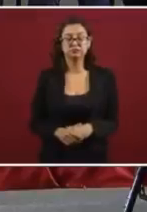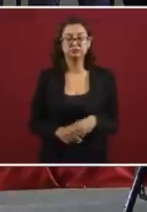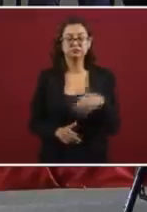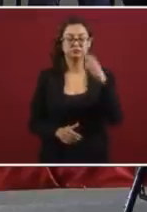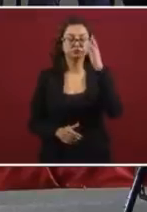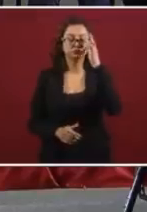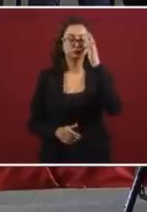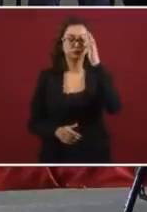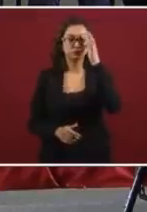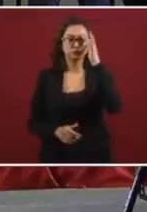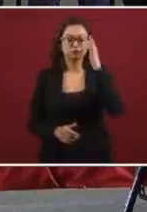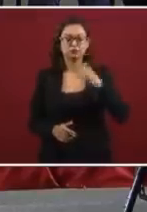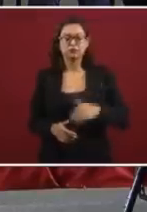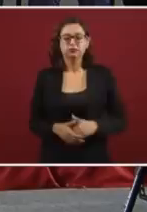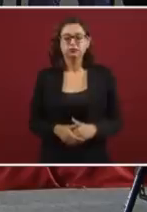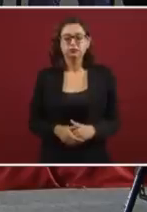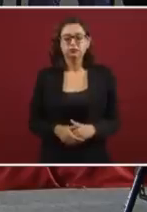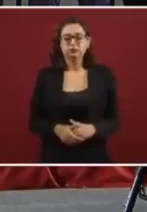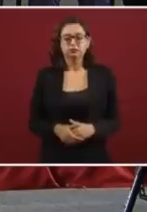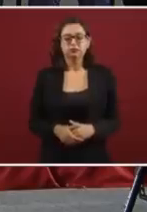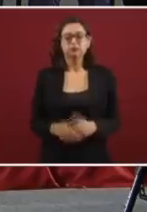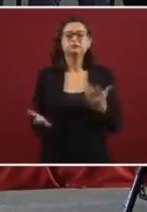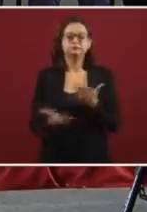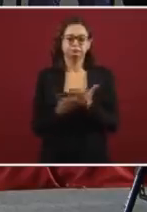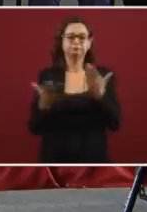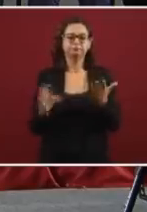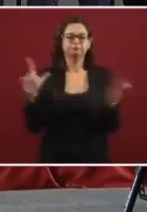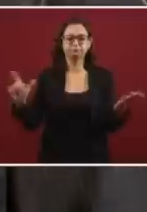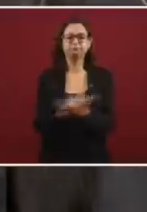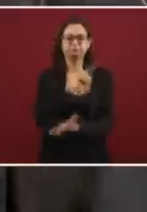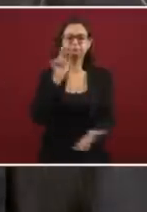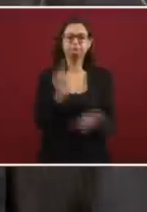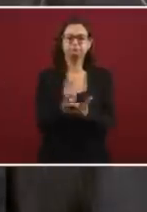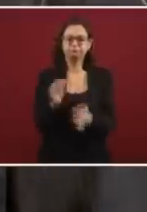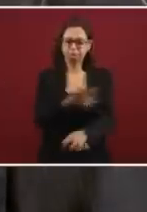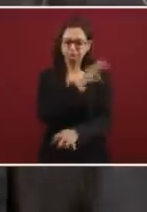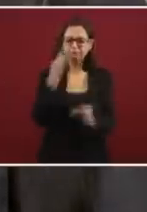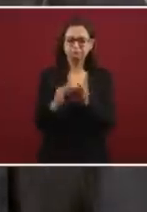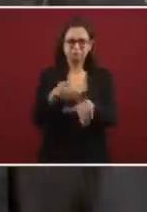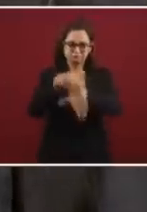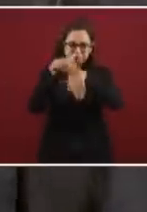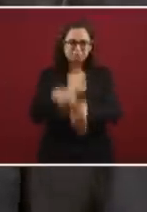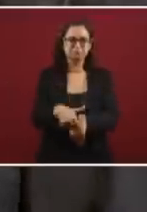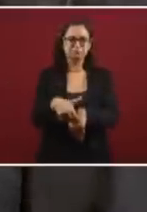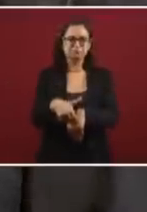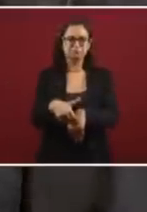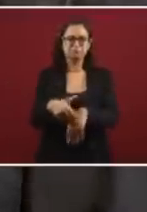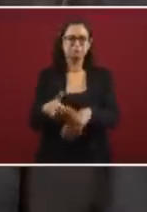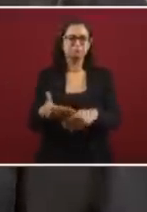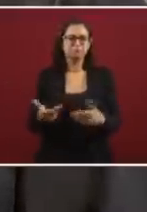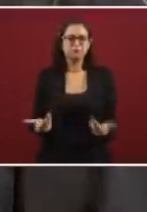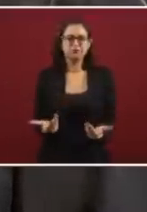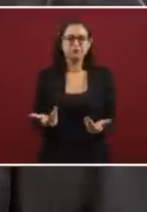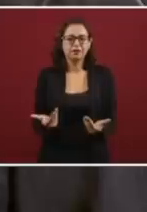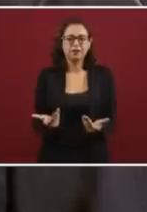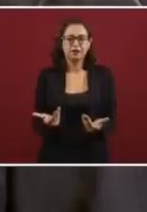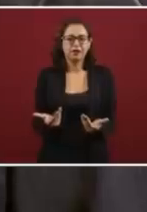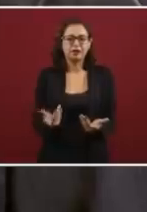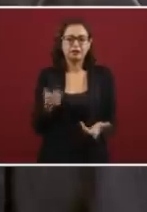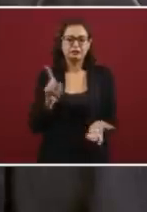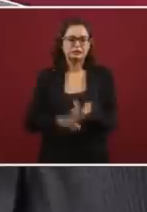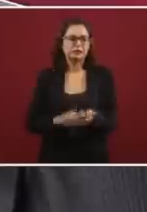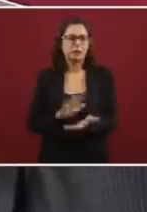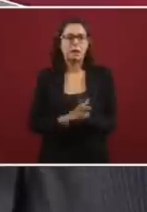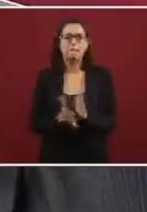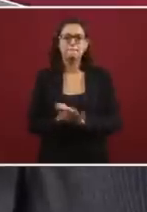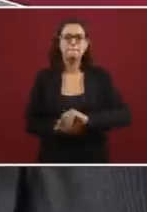se está aplicando la ley ya no hay influyentismo